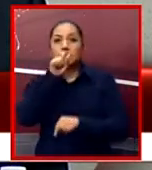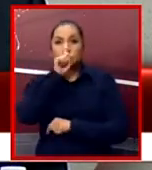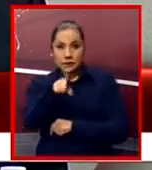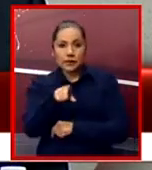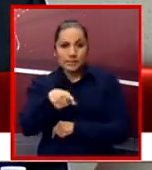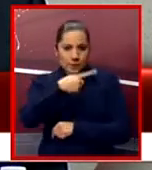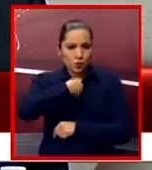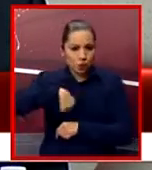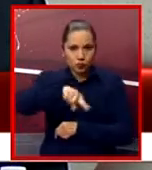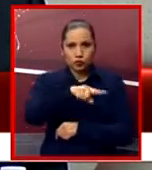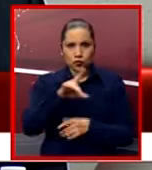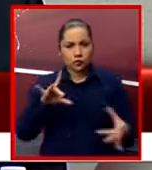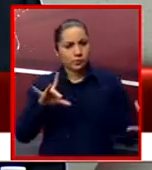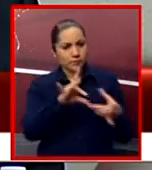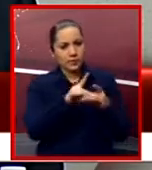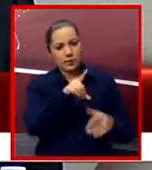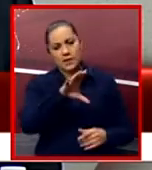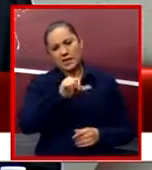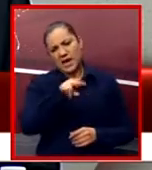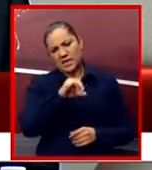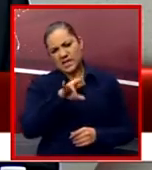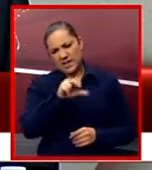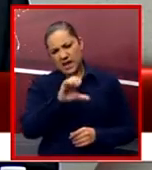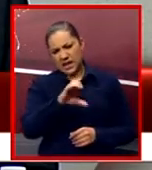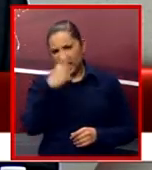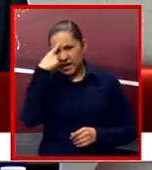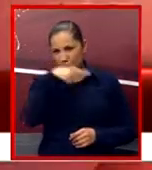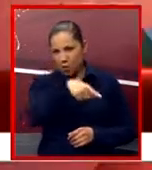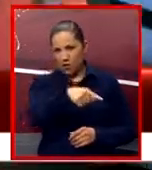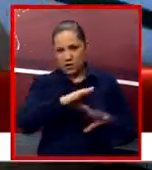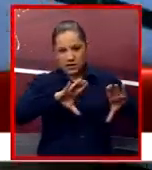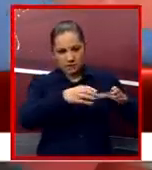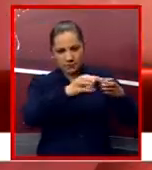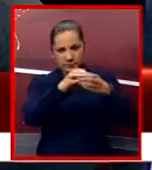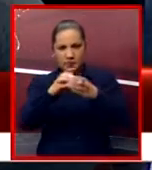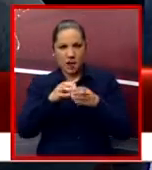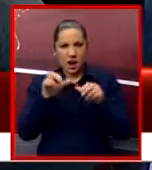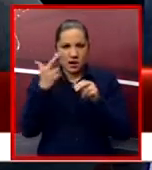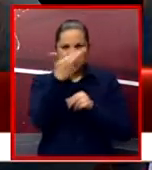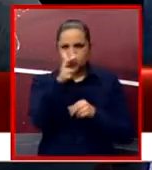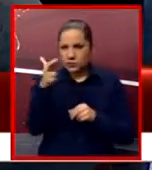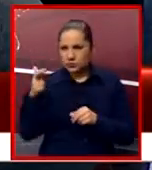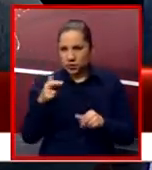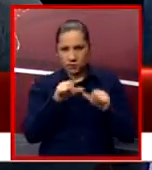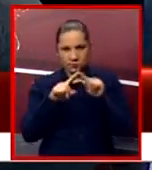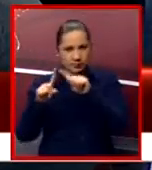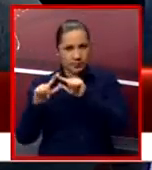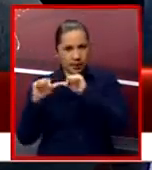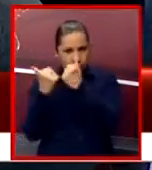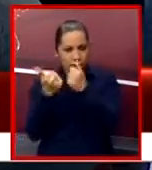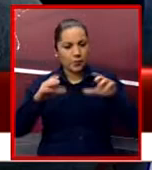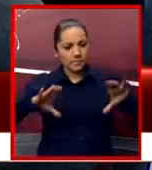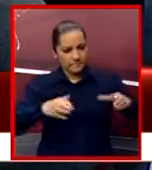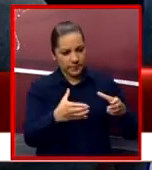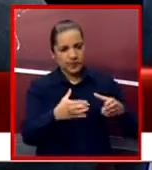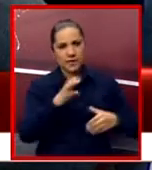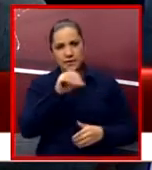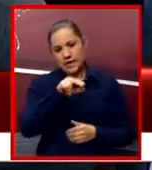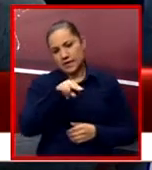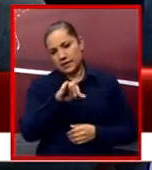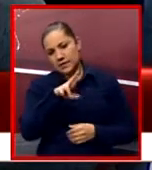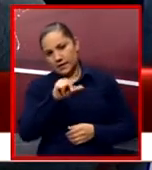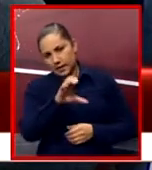es Canirac, si no mal recuerdo. Y reiterarle nuestra mejor